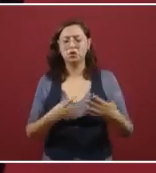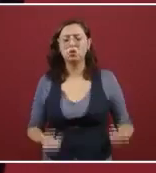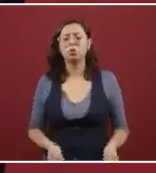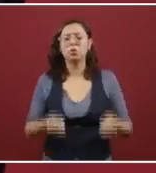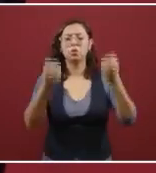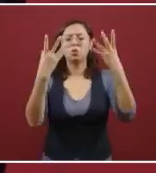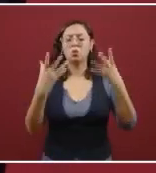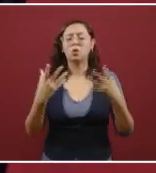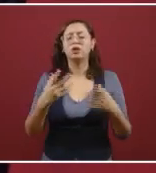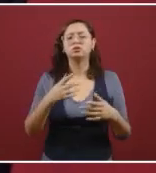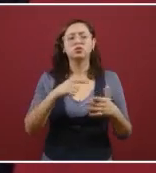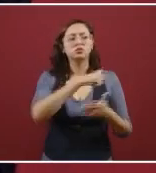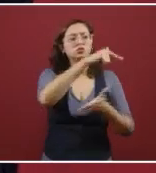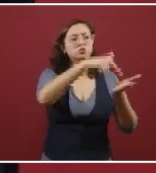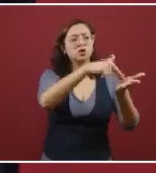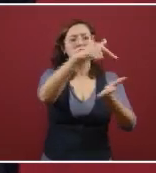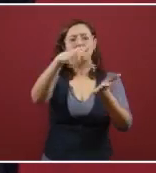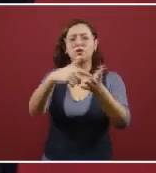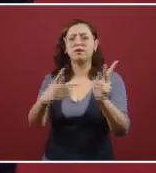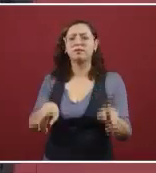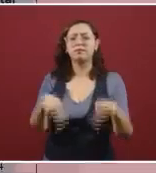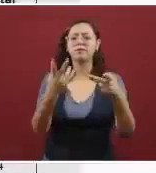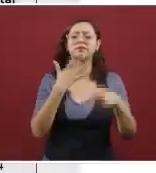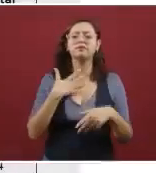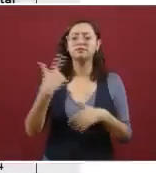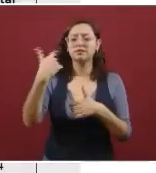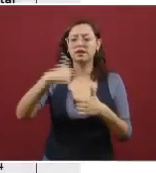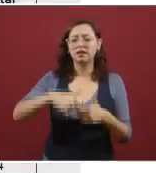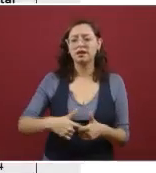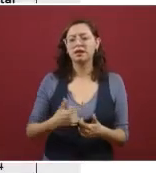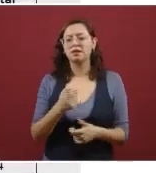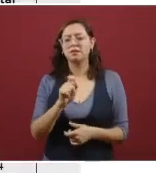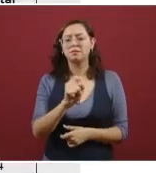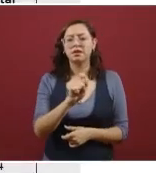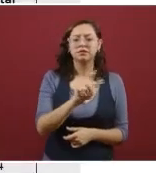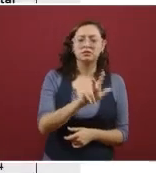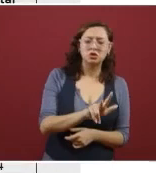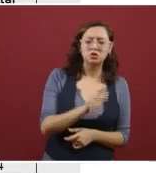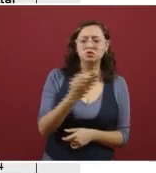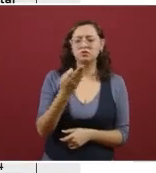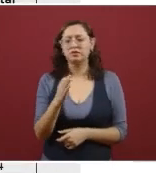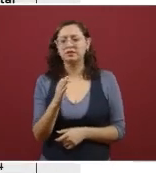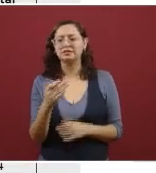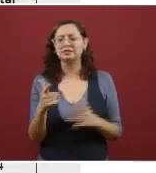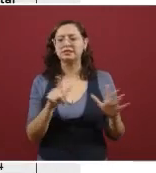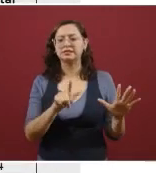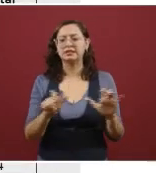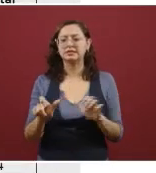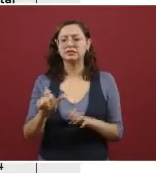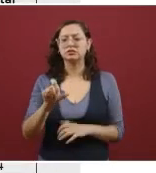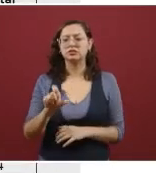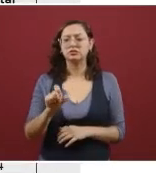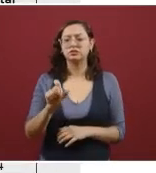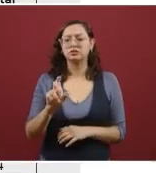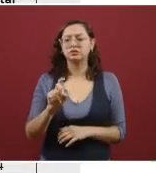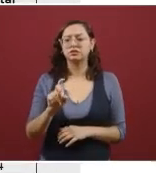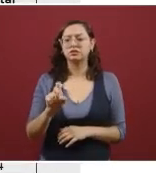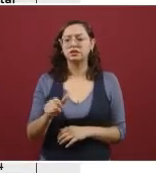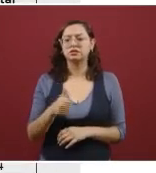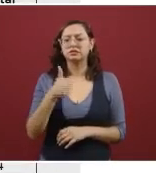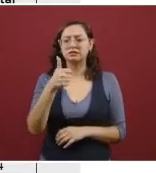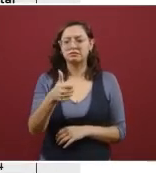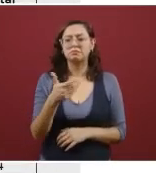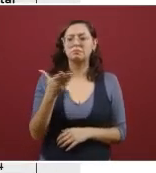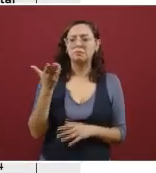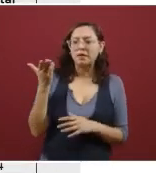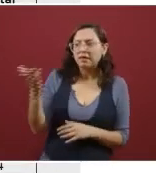primero, el 21-28 de febrero, habían 736 estaciones que pedían algún tipo